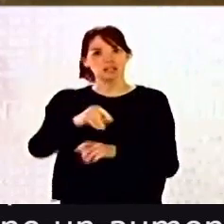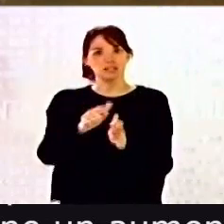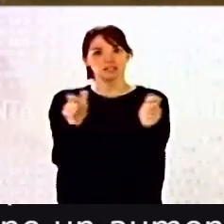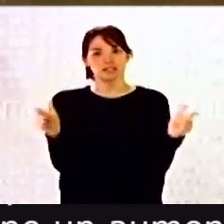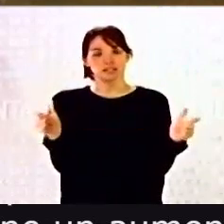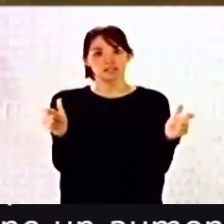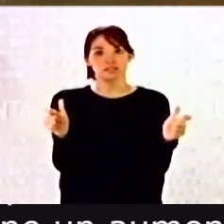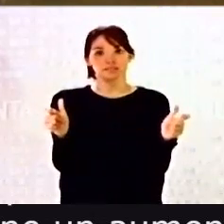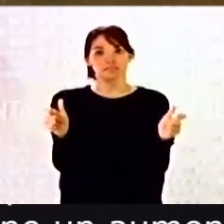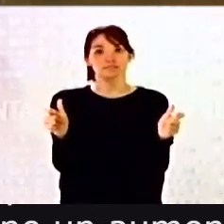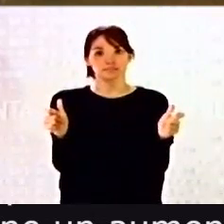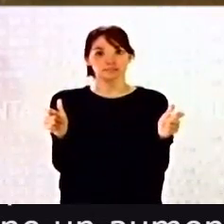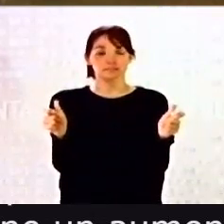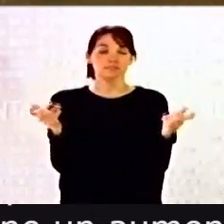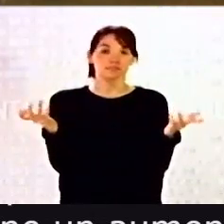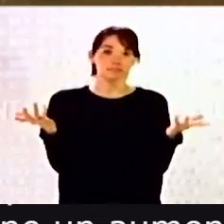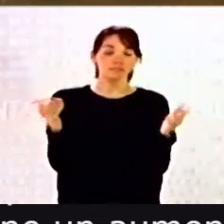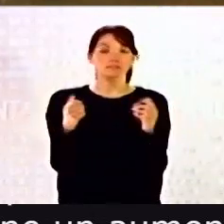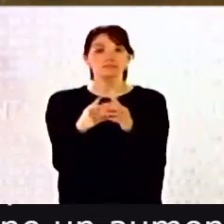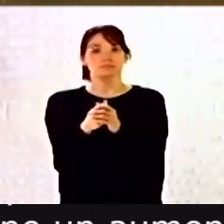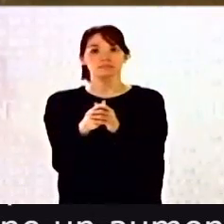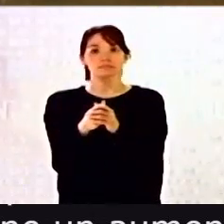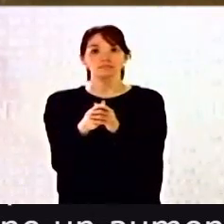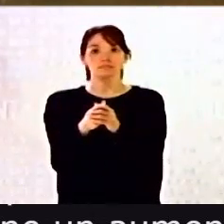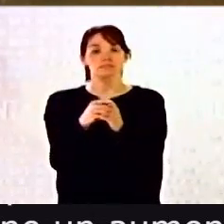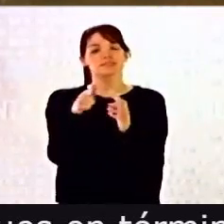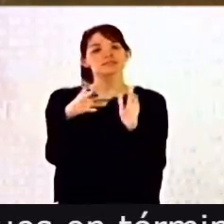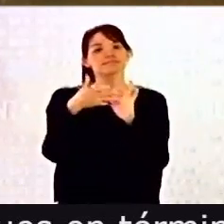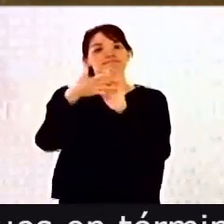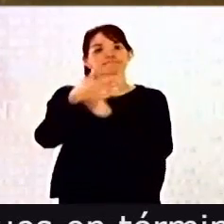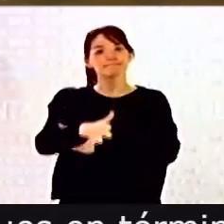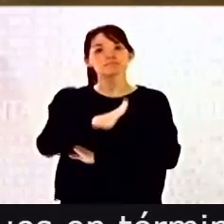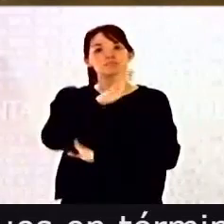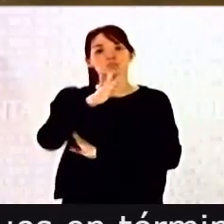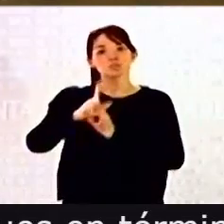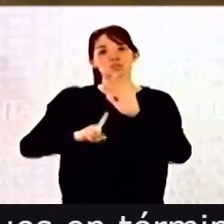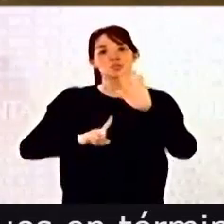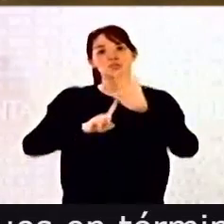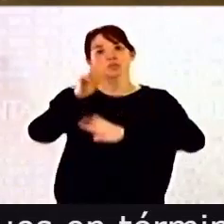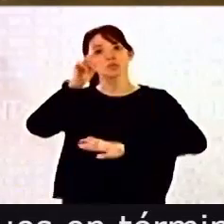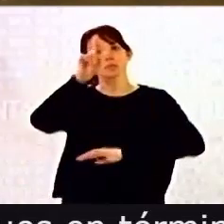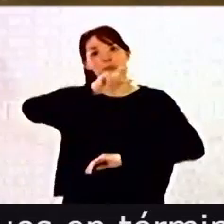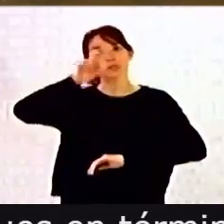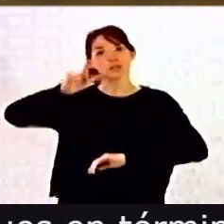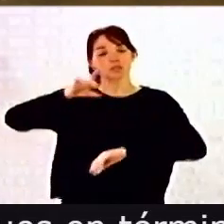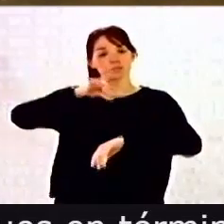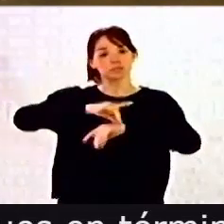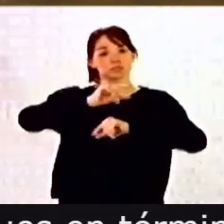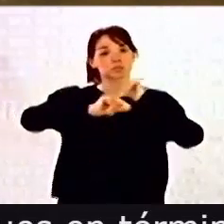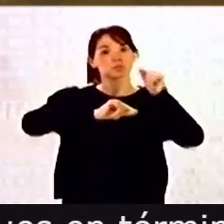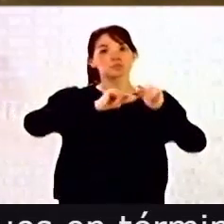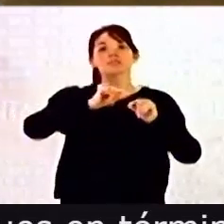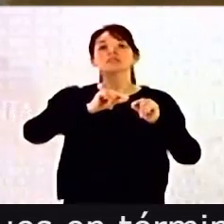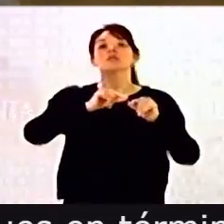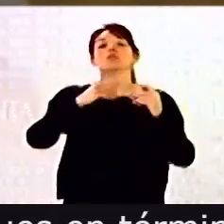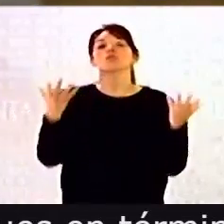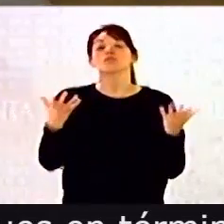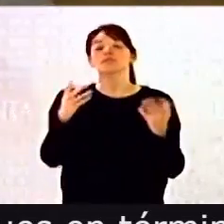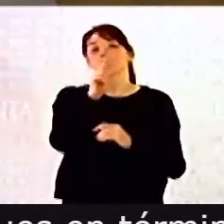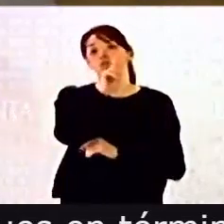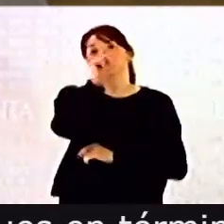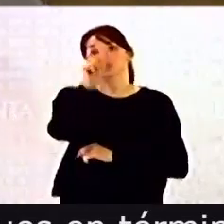y esto, pues, en términos relativos, corresponde a un incremento en el número de personas infectadas de un